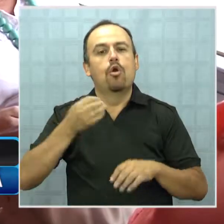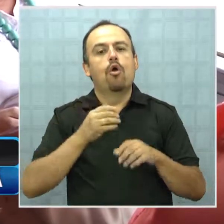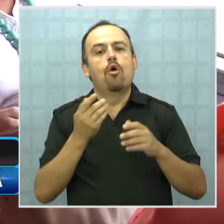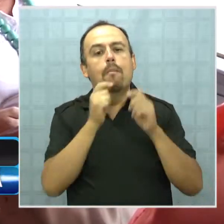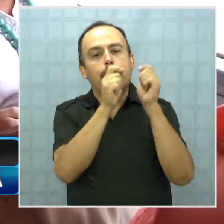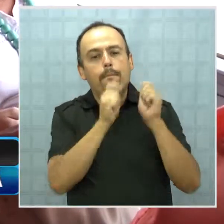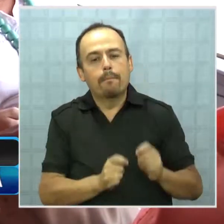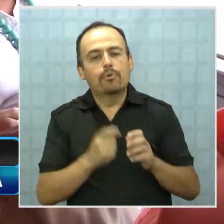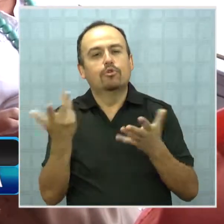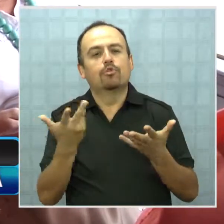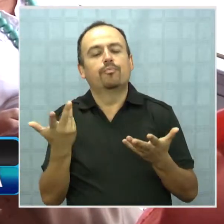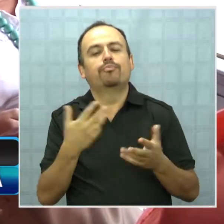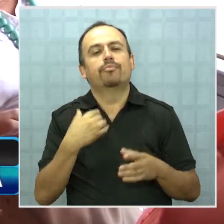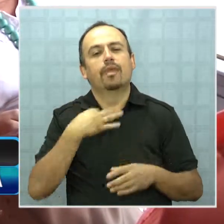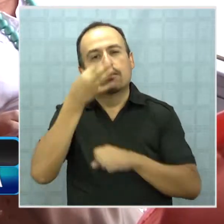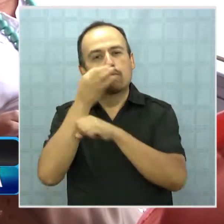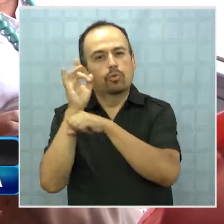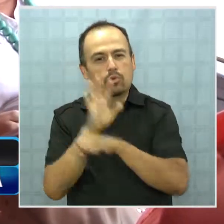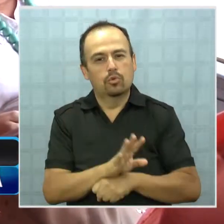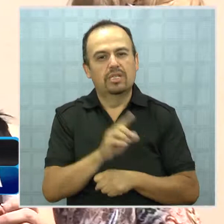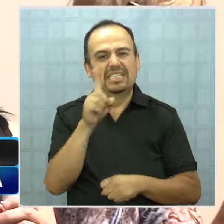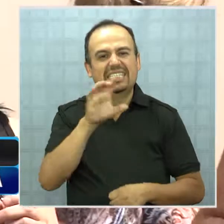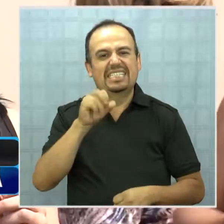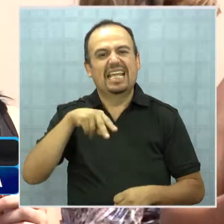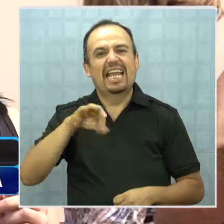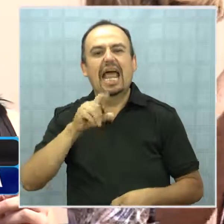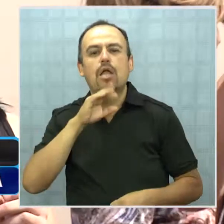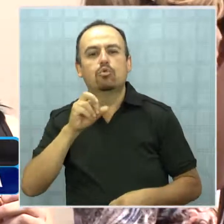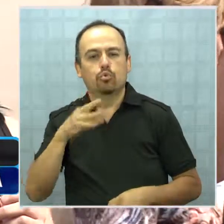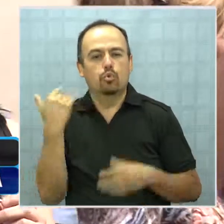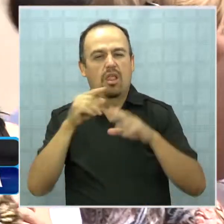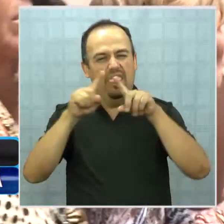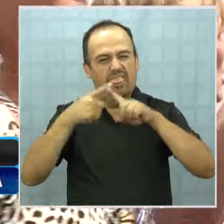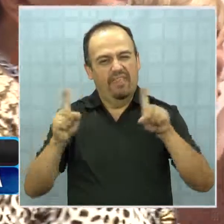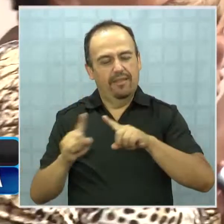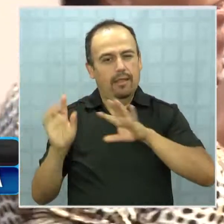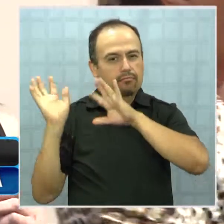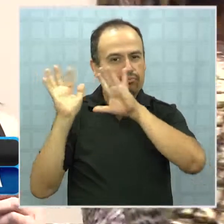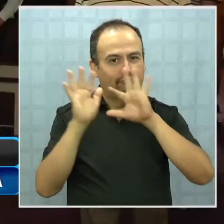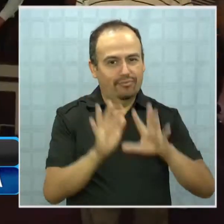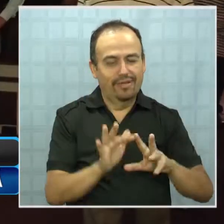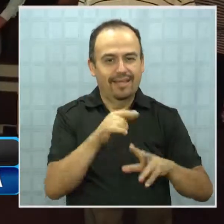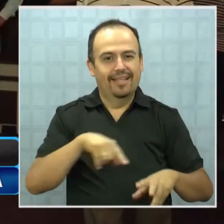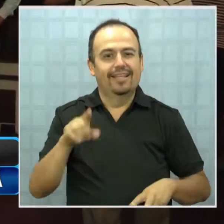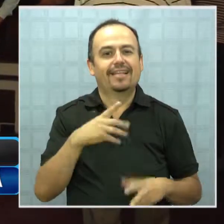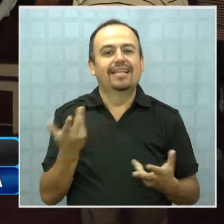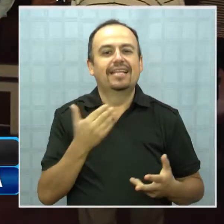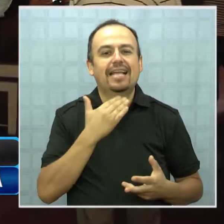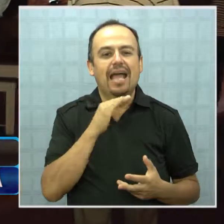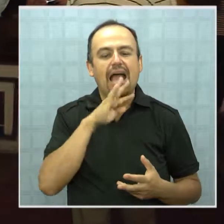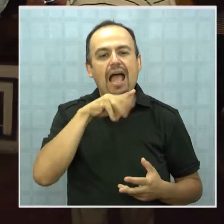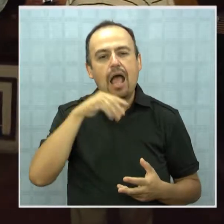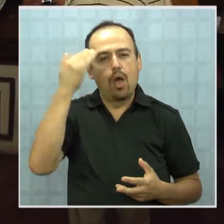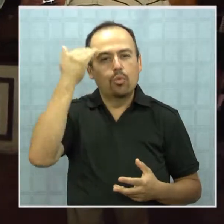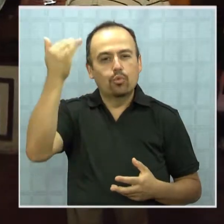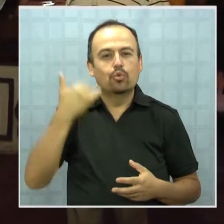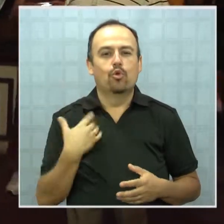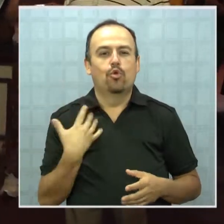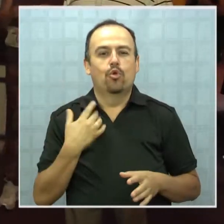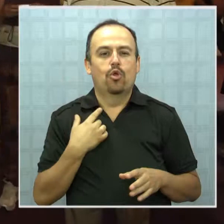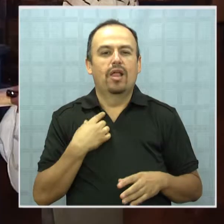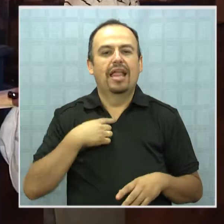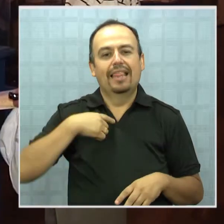cuya finalidad es integrar grupos diversos en esta actividad recreativa y fortalecer el turismo en la temporada media y